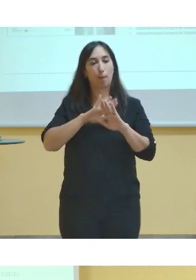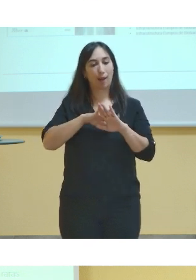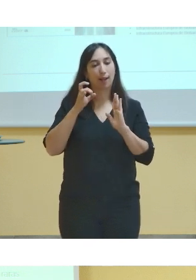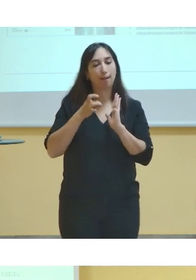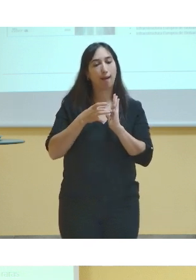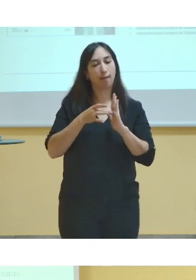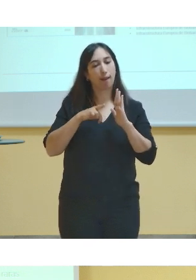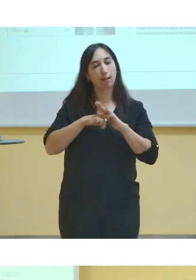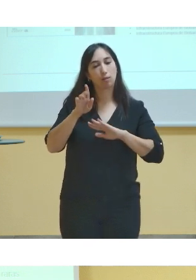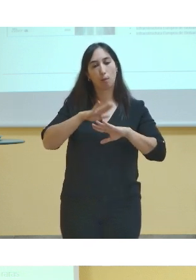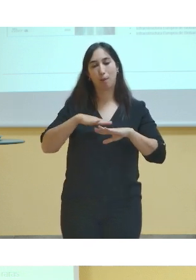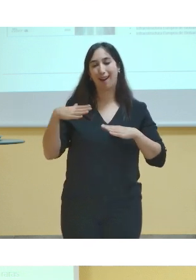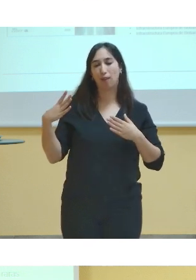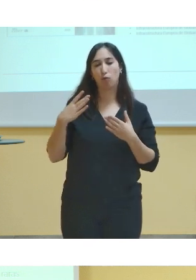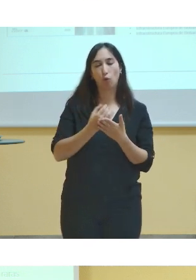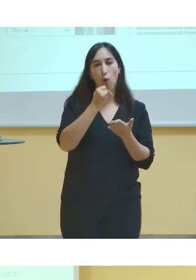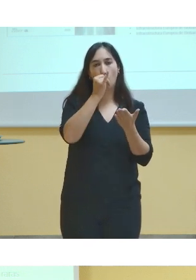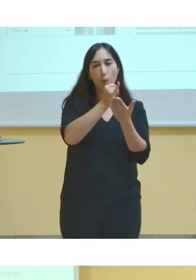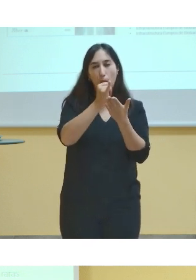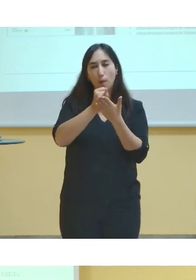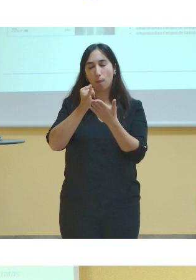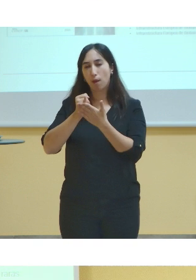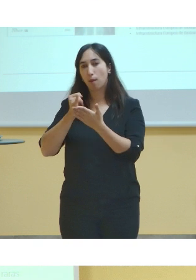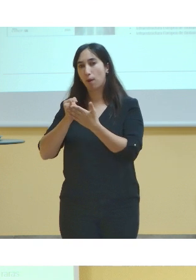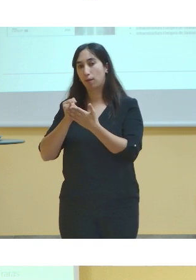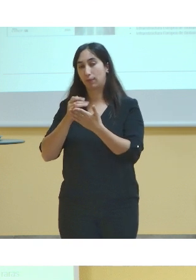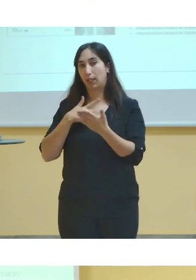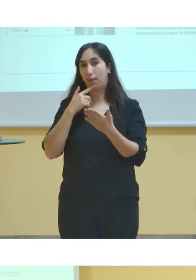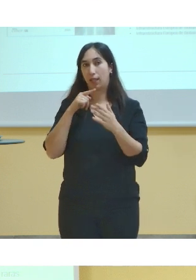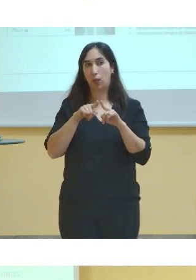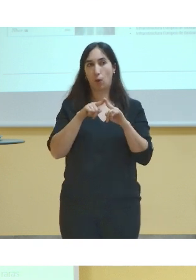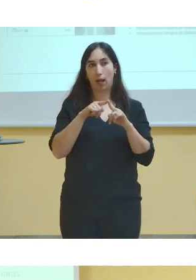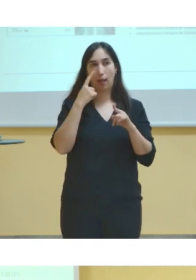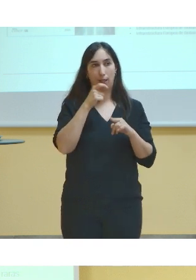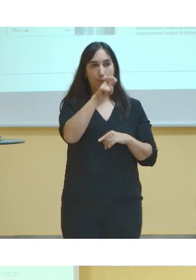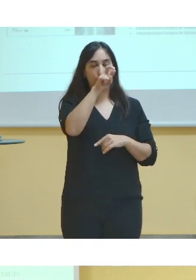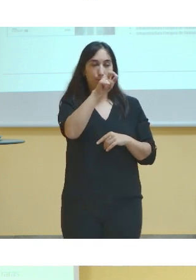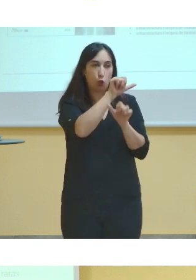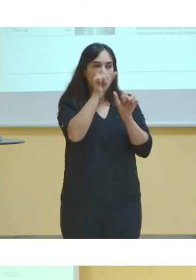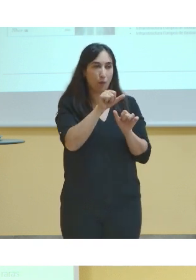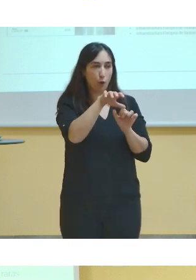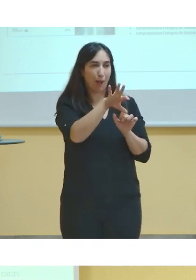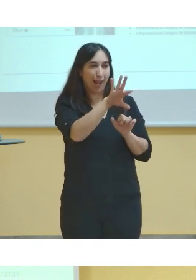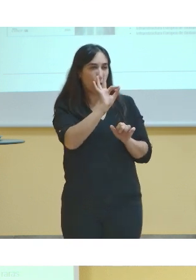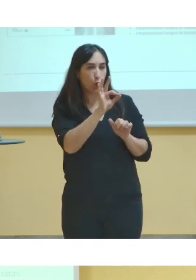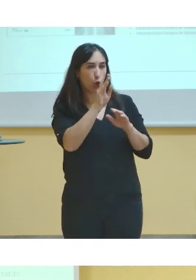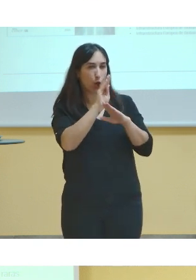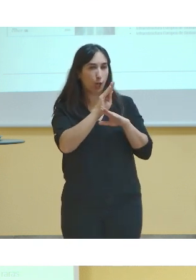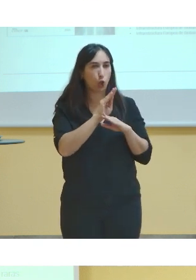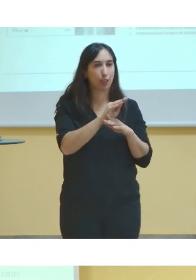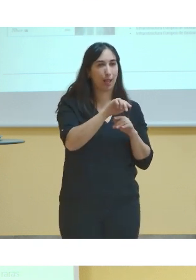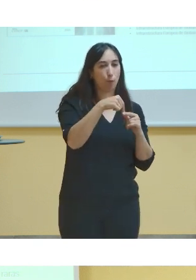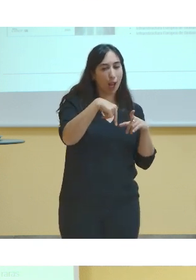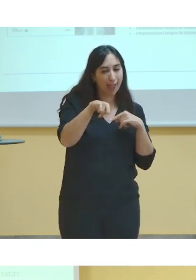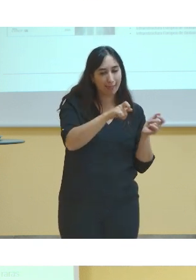que garantizan que todas las muestras van a ser la trazabilidad de las muestras. Es decir, yo la cojo de una determinada manera, la conservo, la